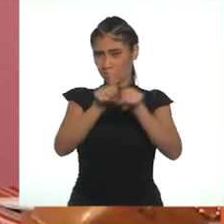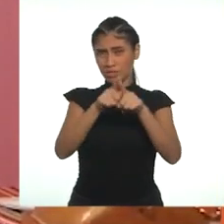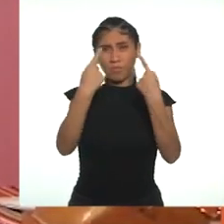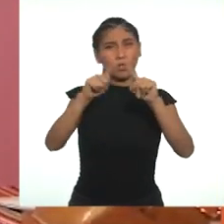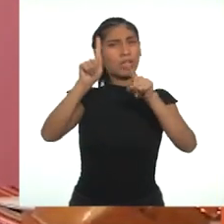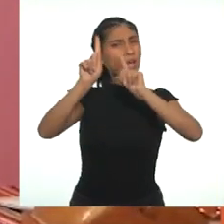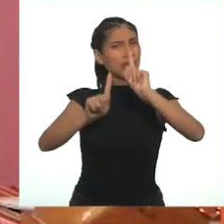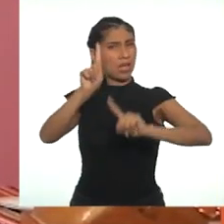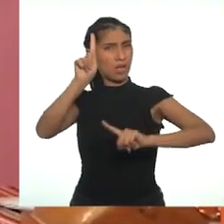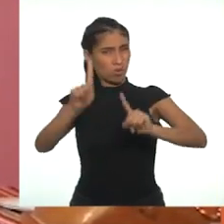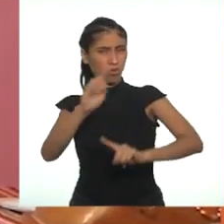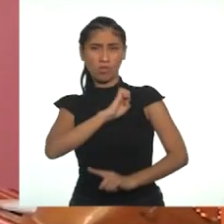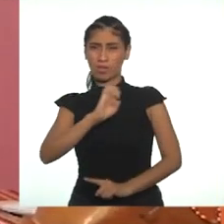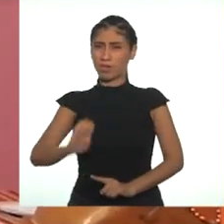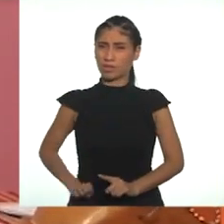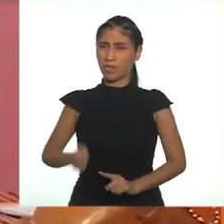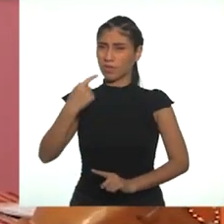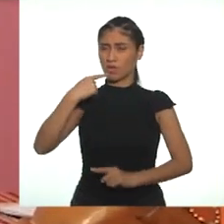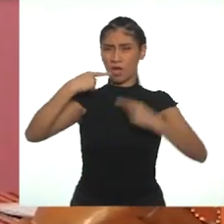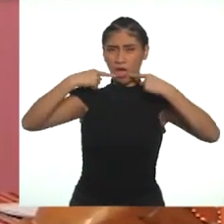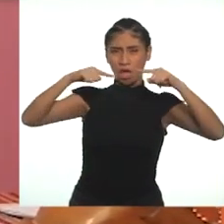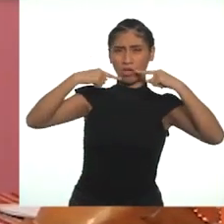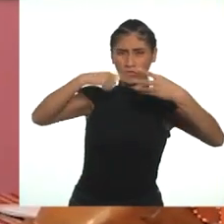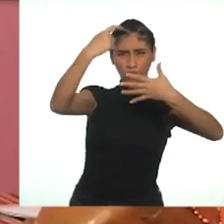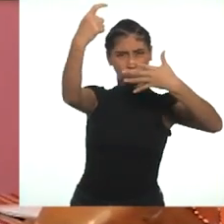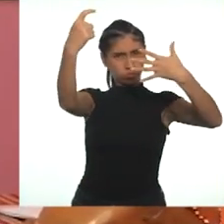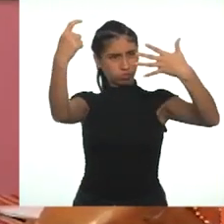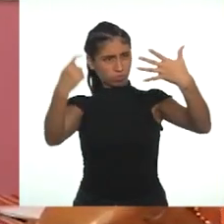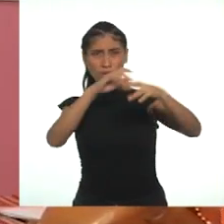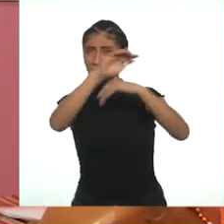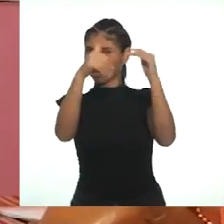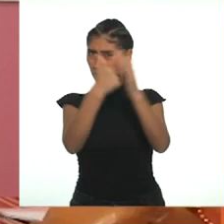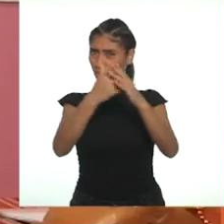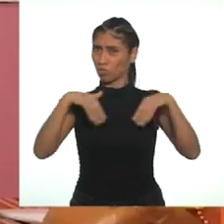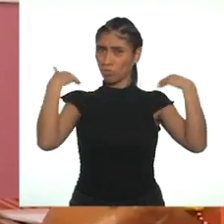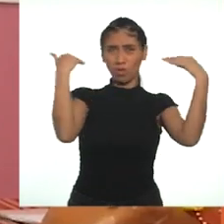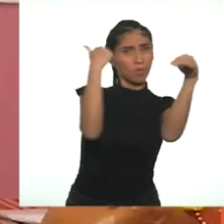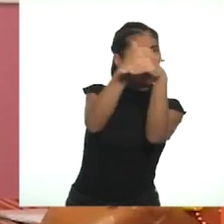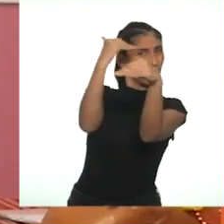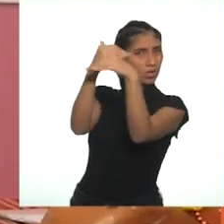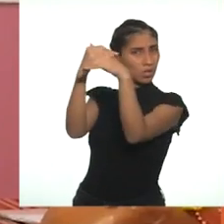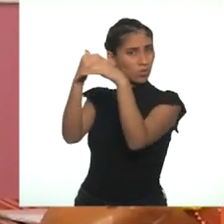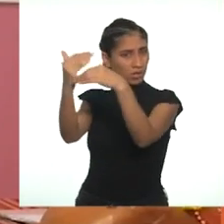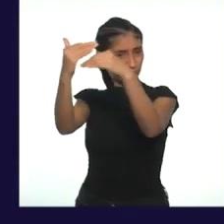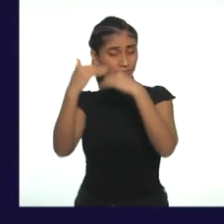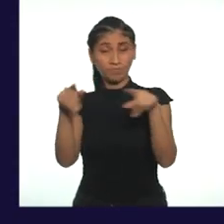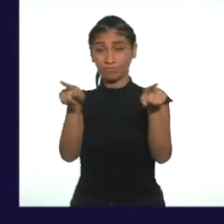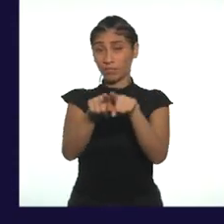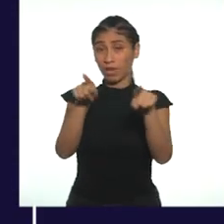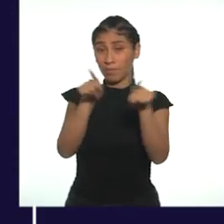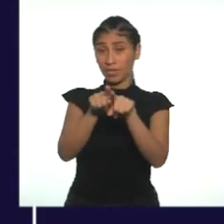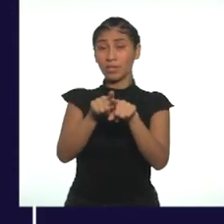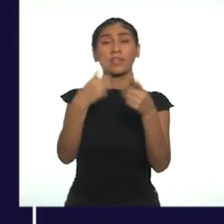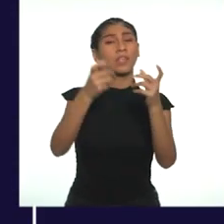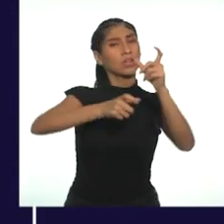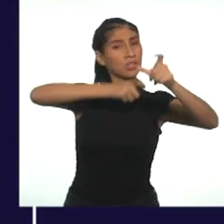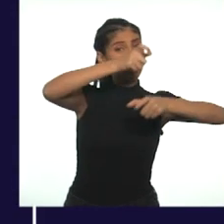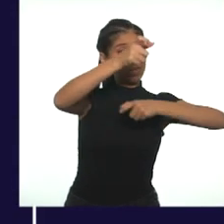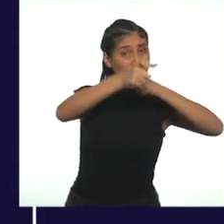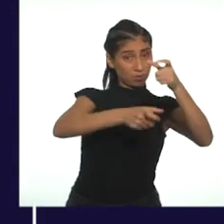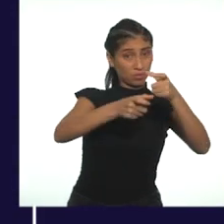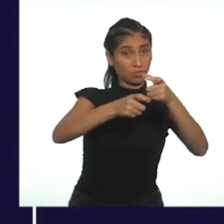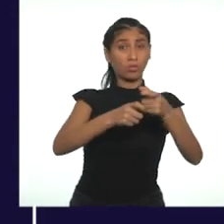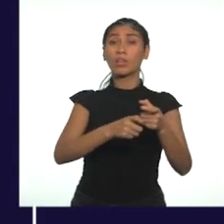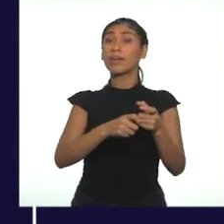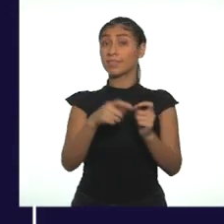porque existen propuestas por parte del Estado para que todos tengamos las mismas oportunidades. y respecto de las personas